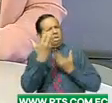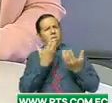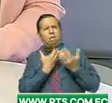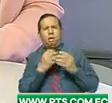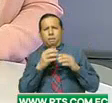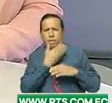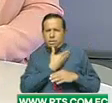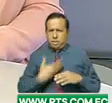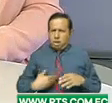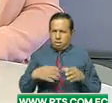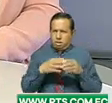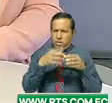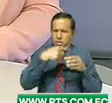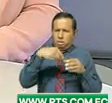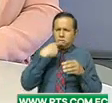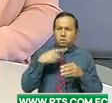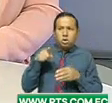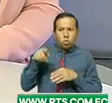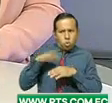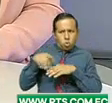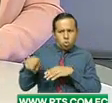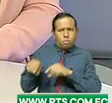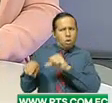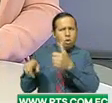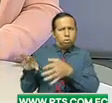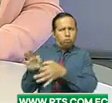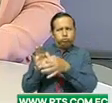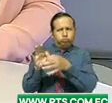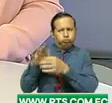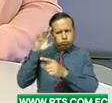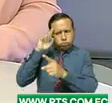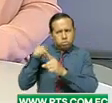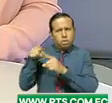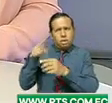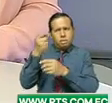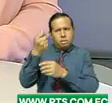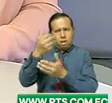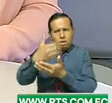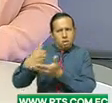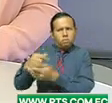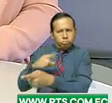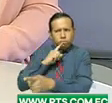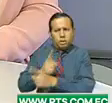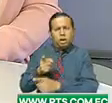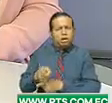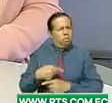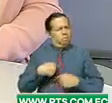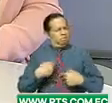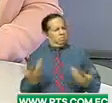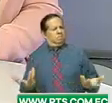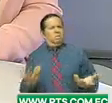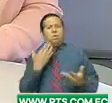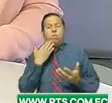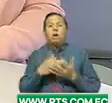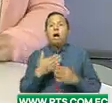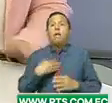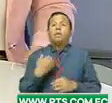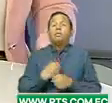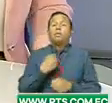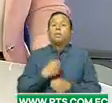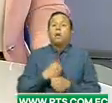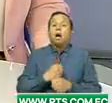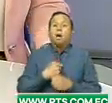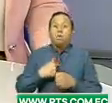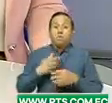que tendría una relación con el caso Las Torres. Reveló que es accionista de una compañía de seguridad que tras conformar un consorcio firmó